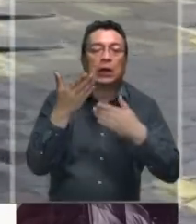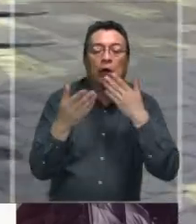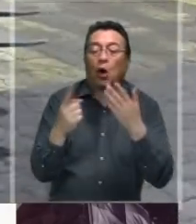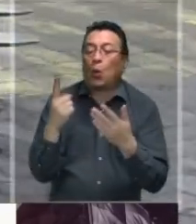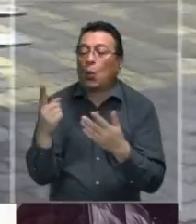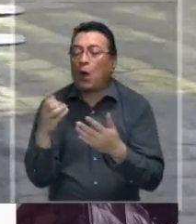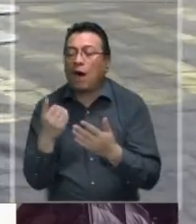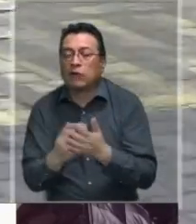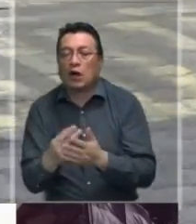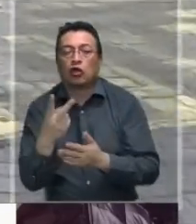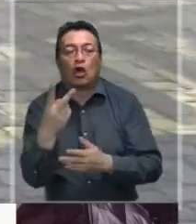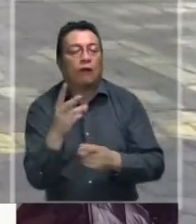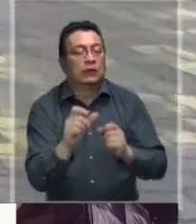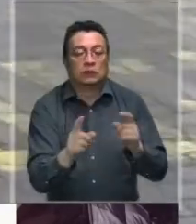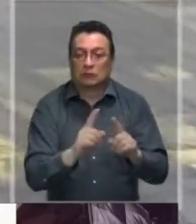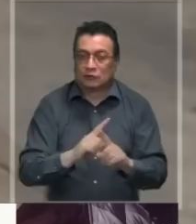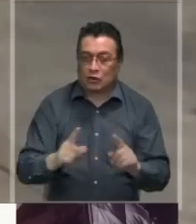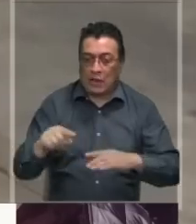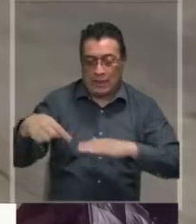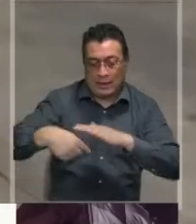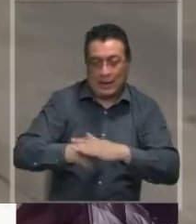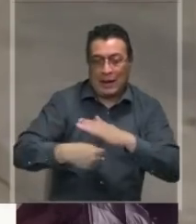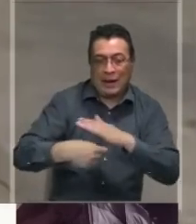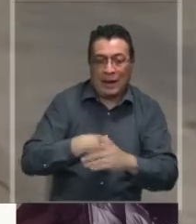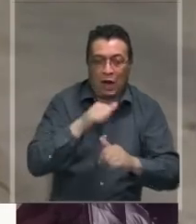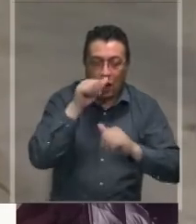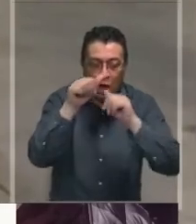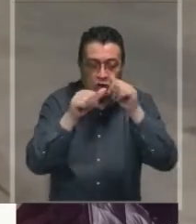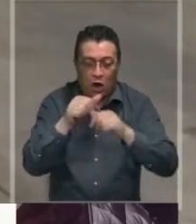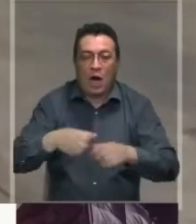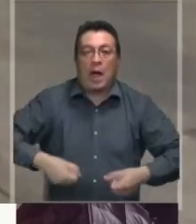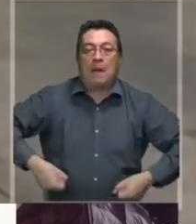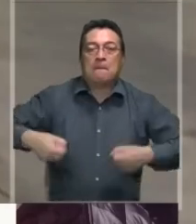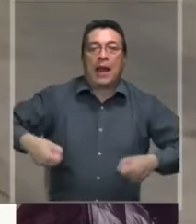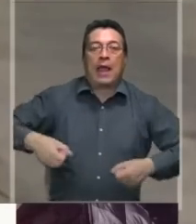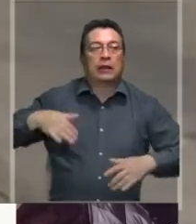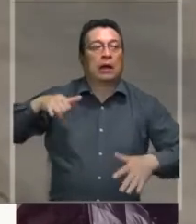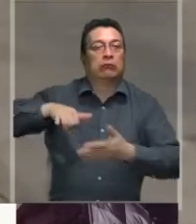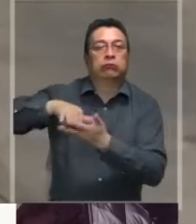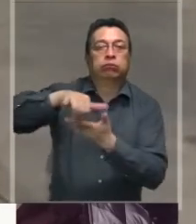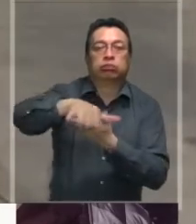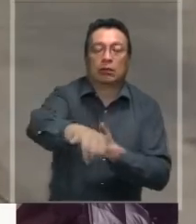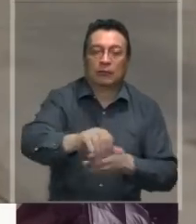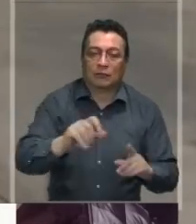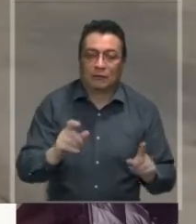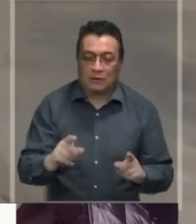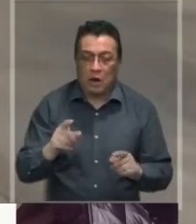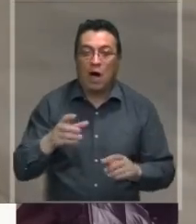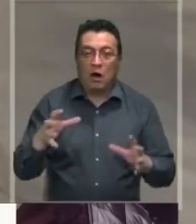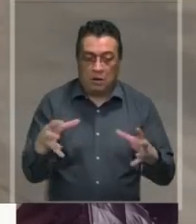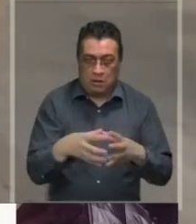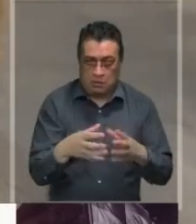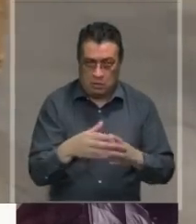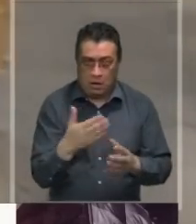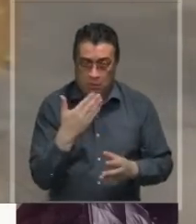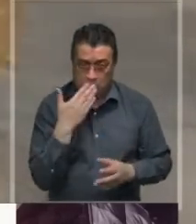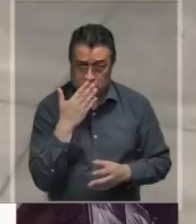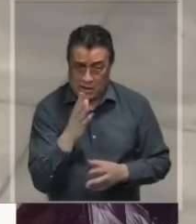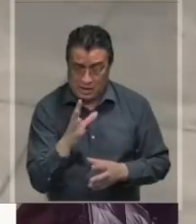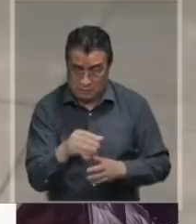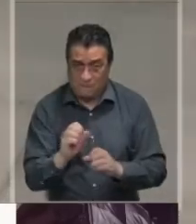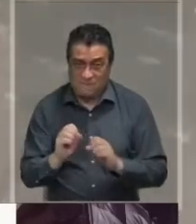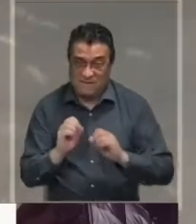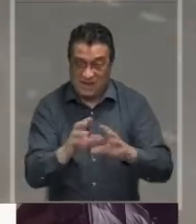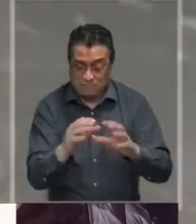o dos pasajeros intentando ingresar esta droga por maletas en vuelos comerciales. La organización criminal que está detrás de estos